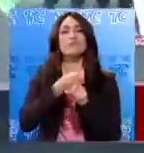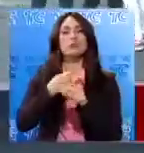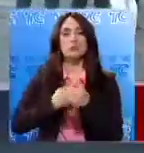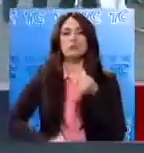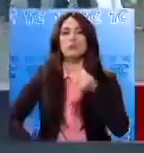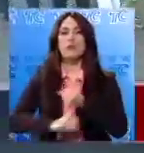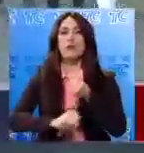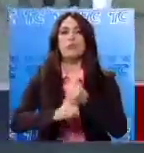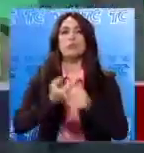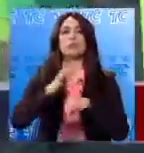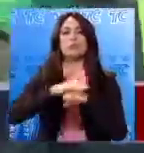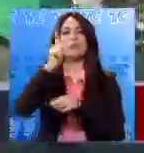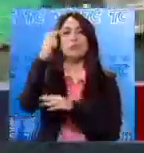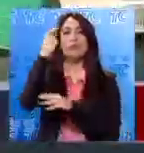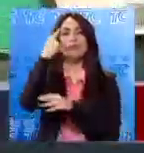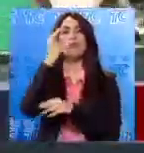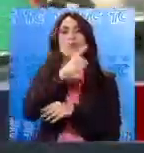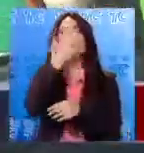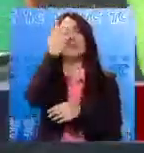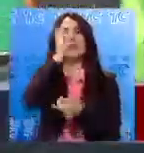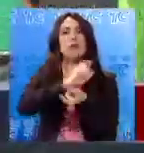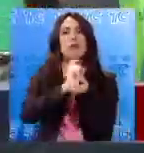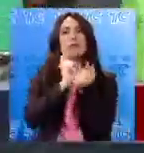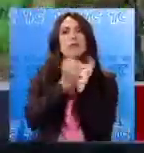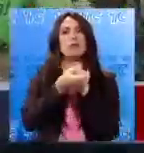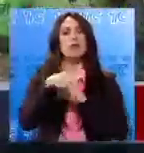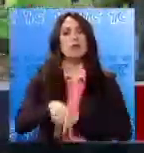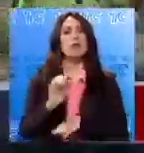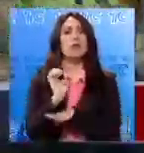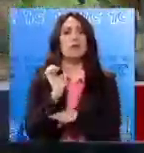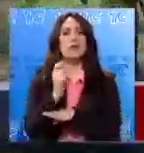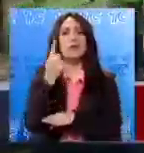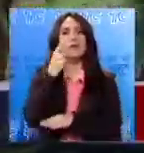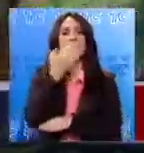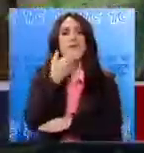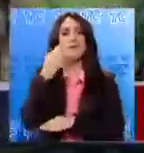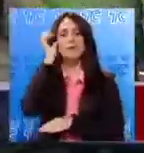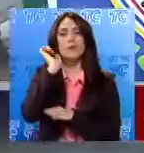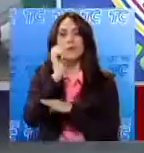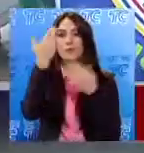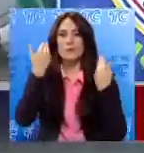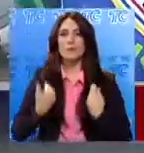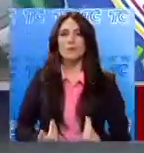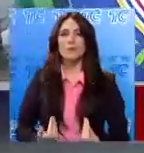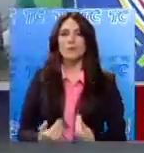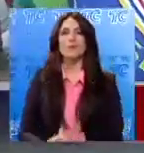la política del gobierno nacional y a los cambios que se han emprendido por el bien de los ecuatorianos.